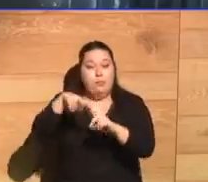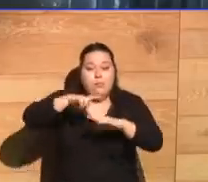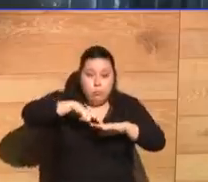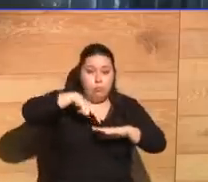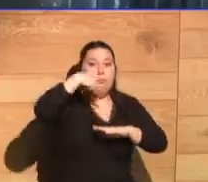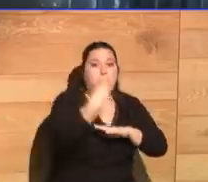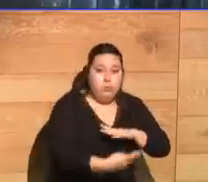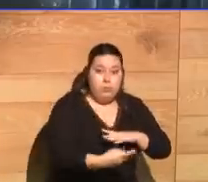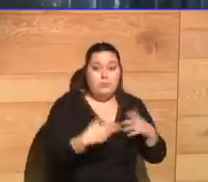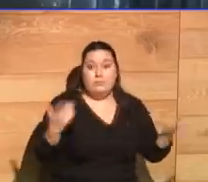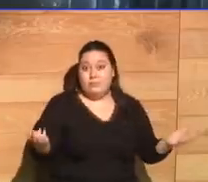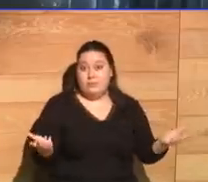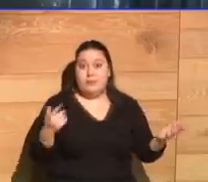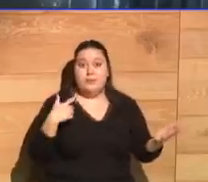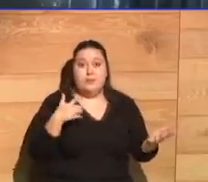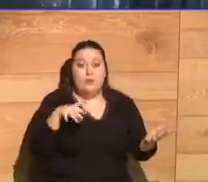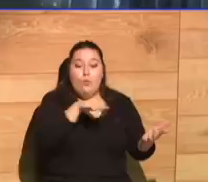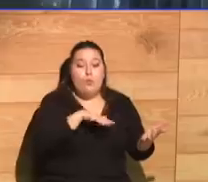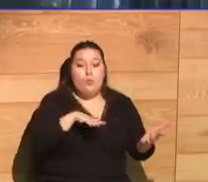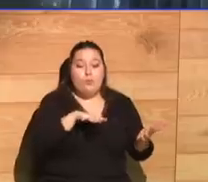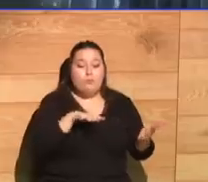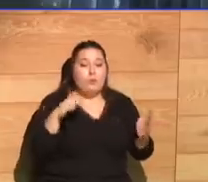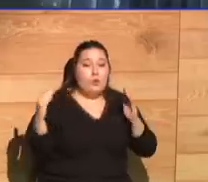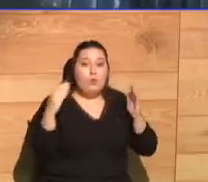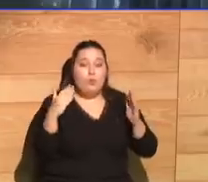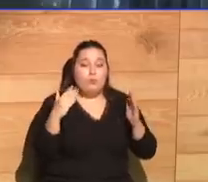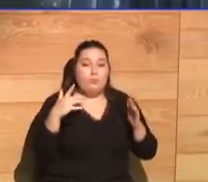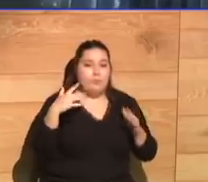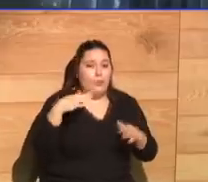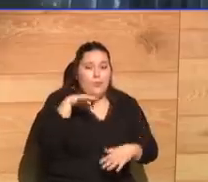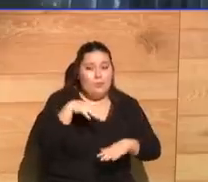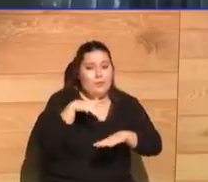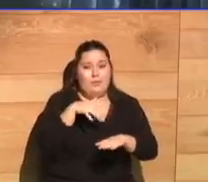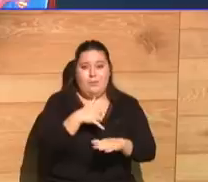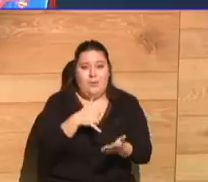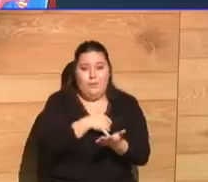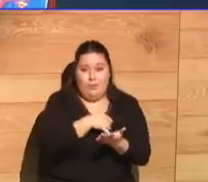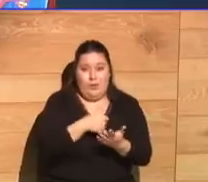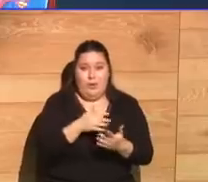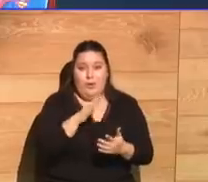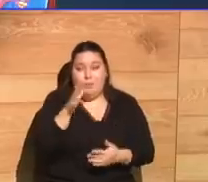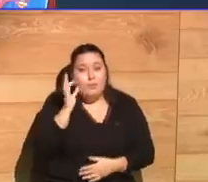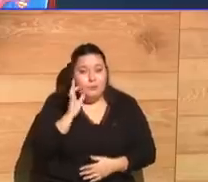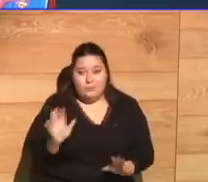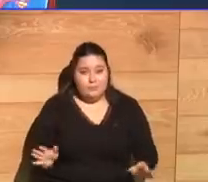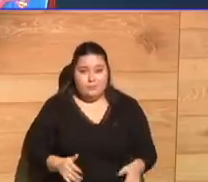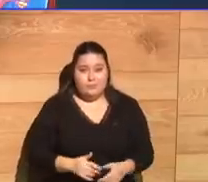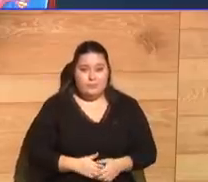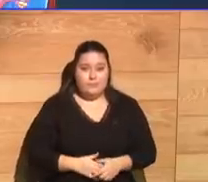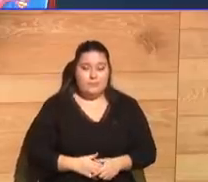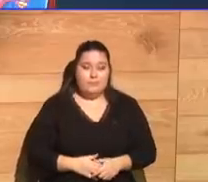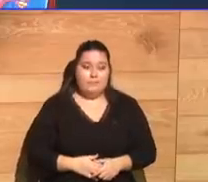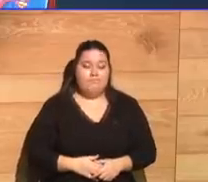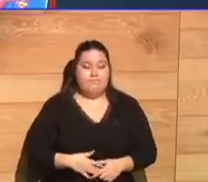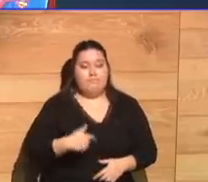en el único lugar donde podía ser vulnerable, y de hecho se hará vulnerable por ella más adelante. Pues eso era lo que a mí